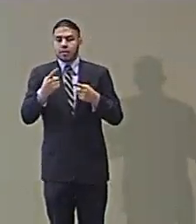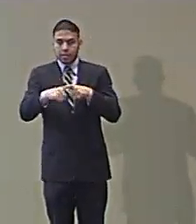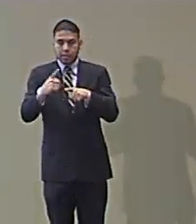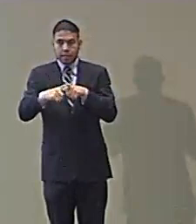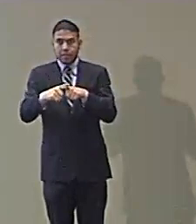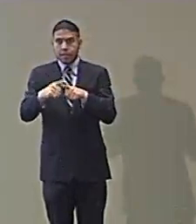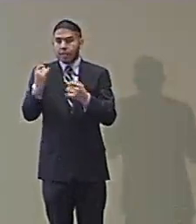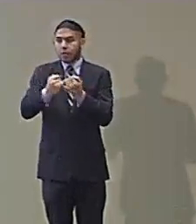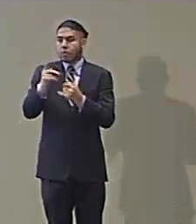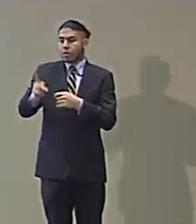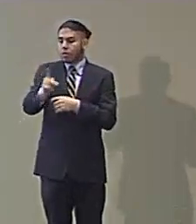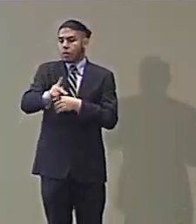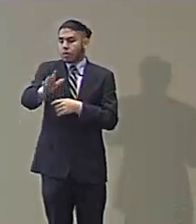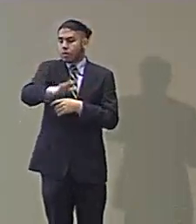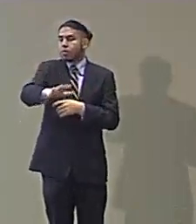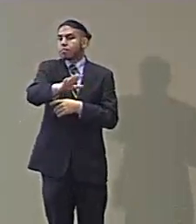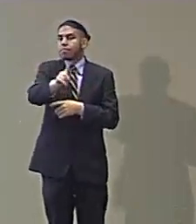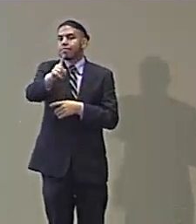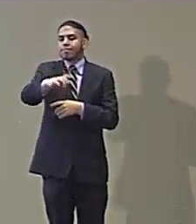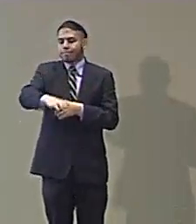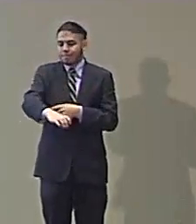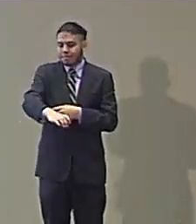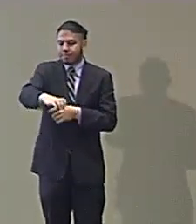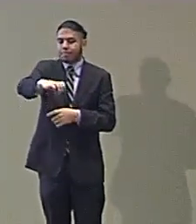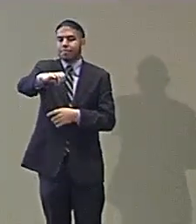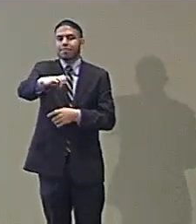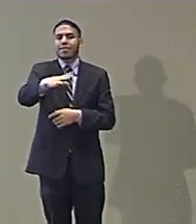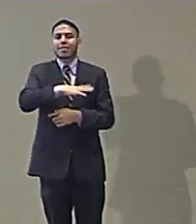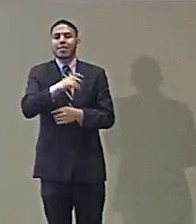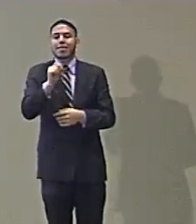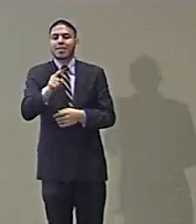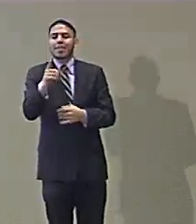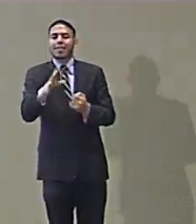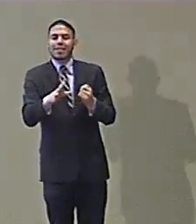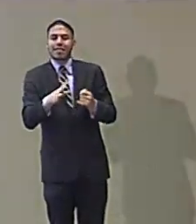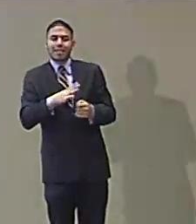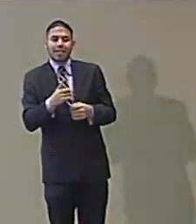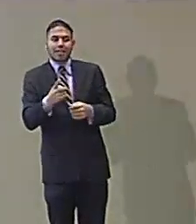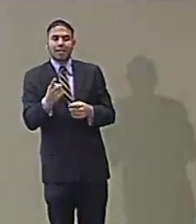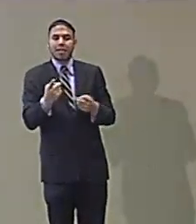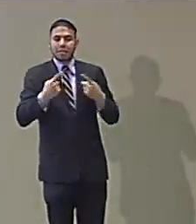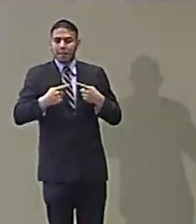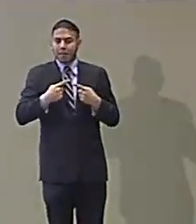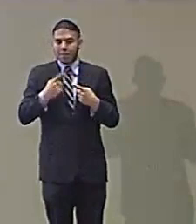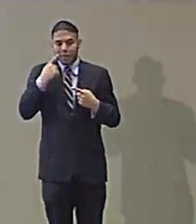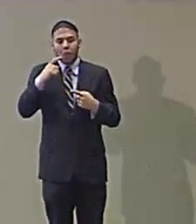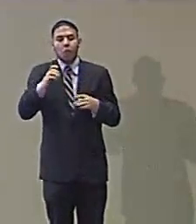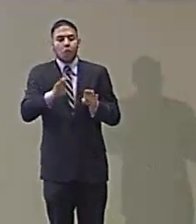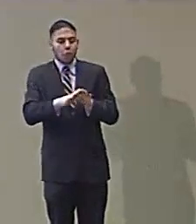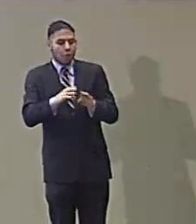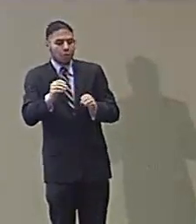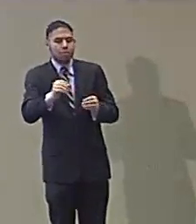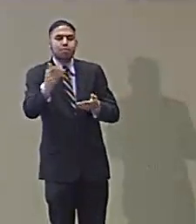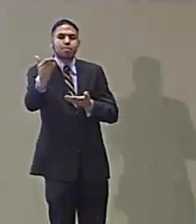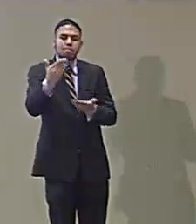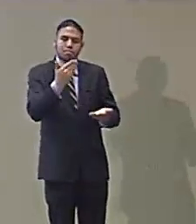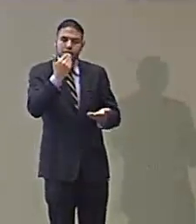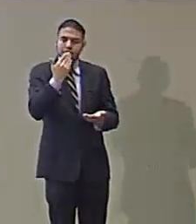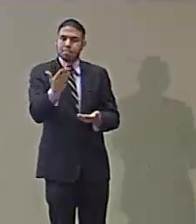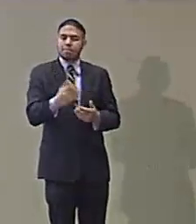va también envejeciendo y así que ahí hay una clientela que también hay que atender y hay que generar infraestructura para poderla recibir